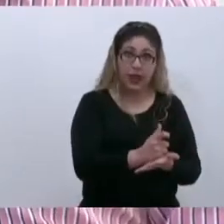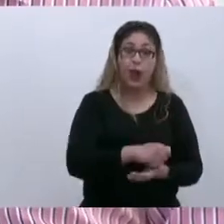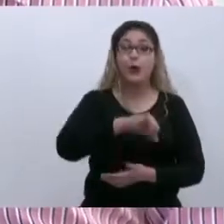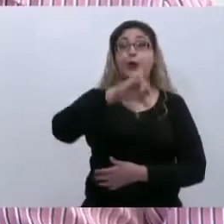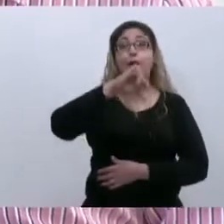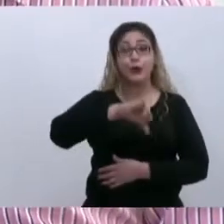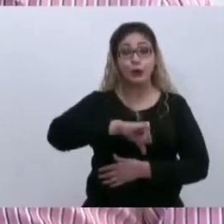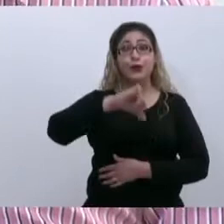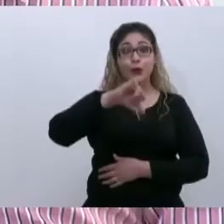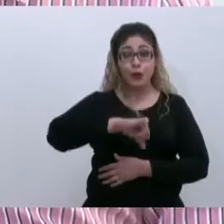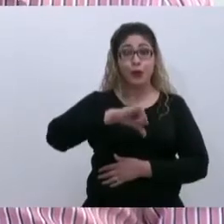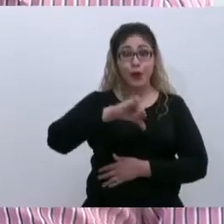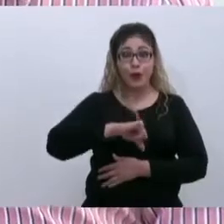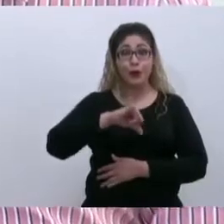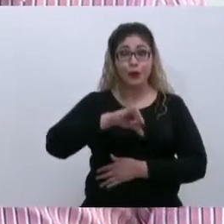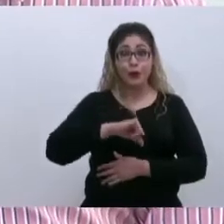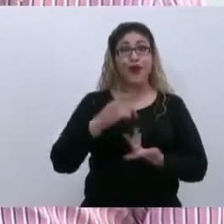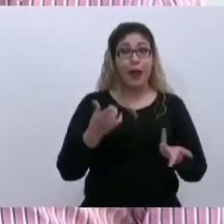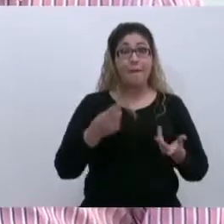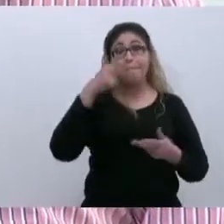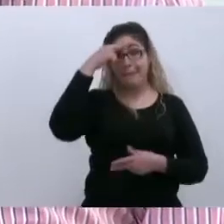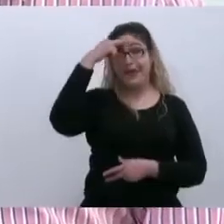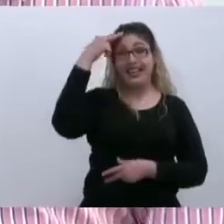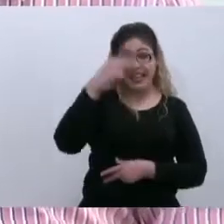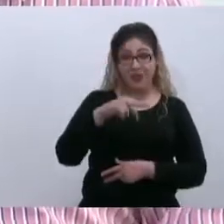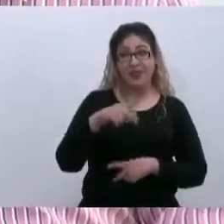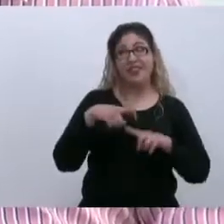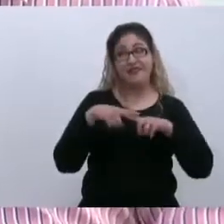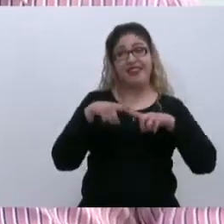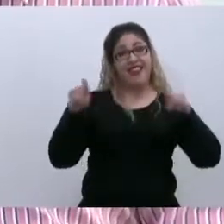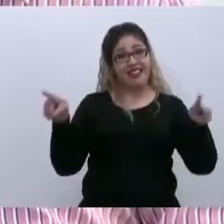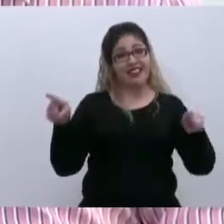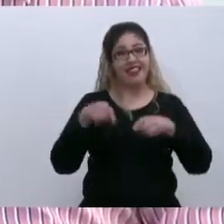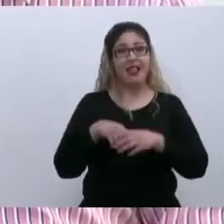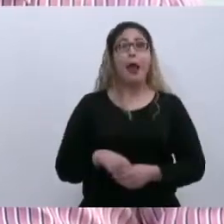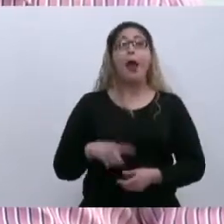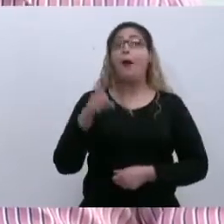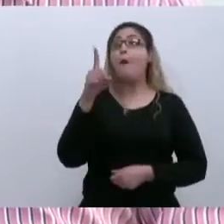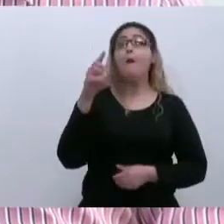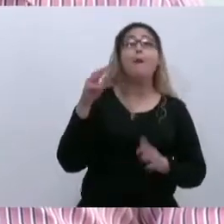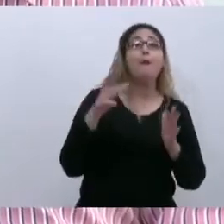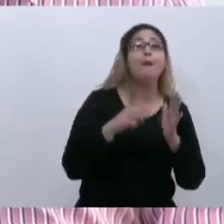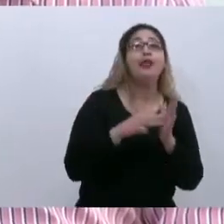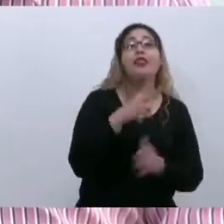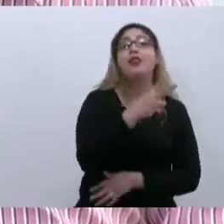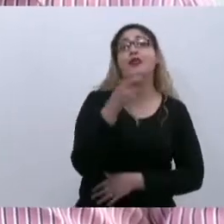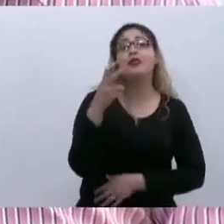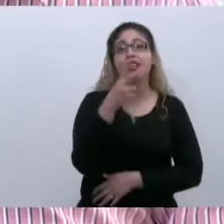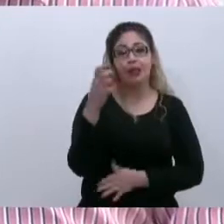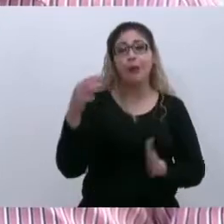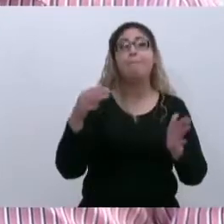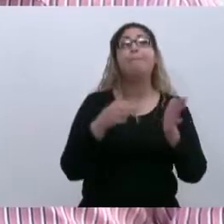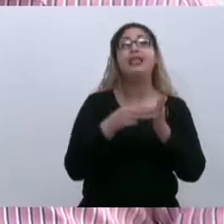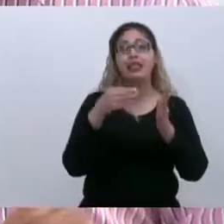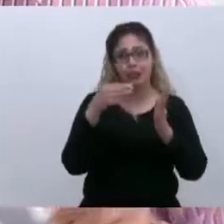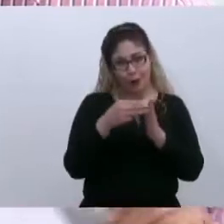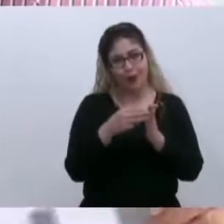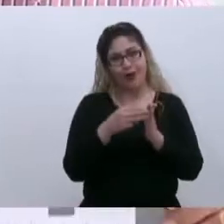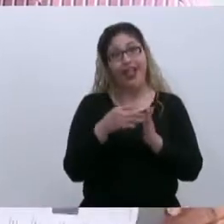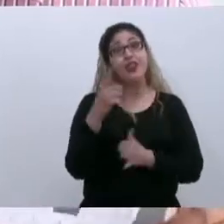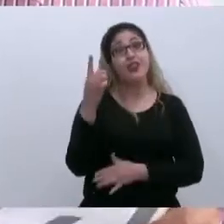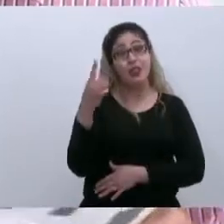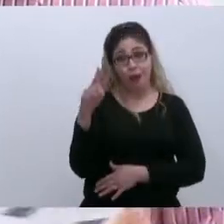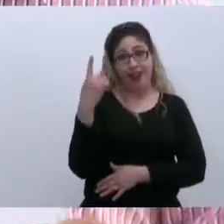millones de dólares al año. Entonces, Durango se beneficia sobre todo en